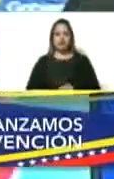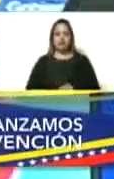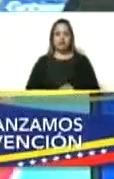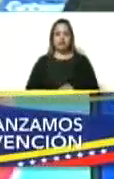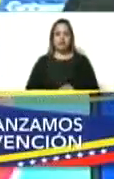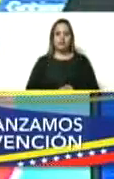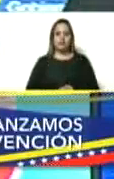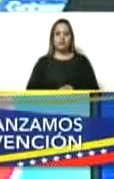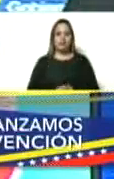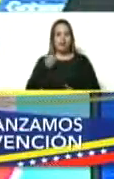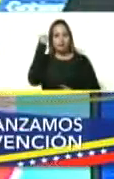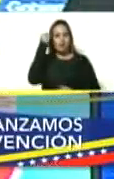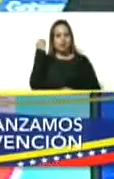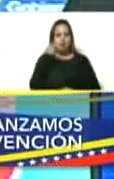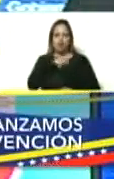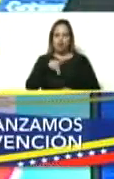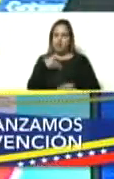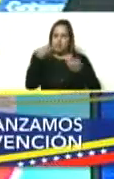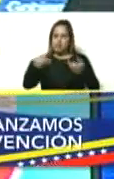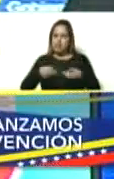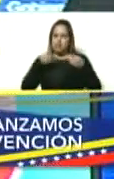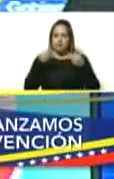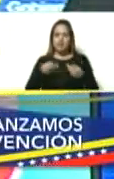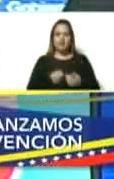pensemos nosotros siempre,